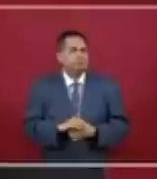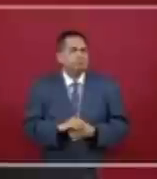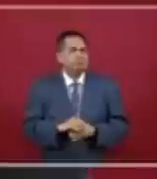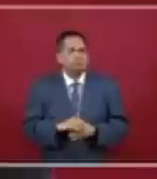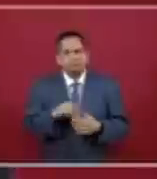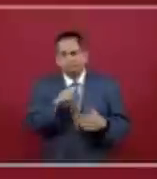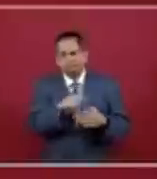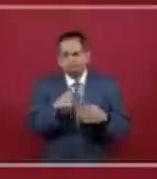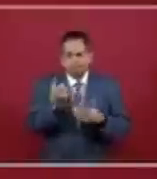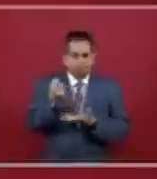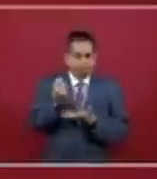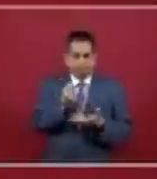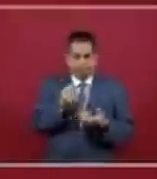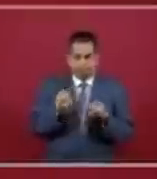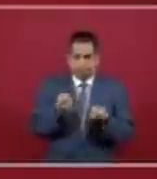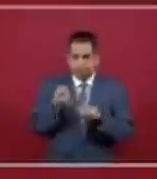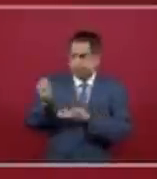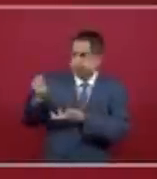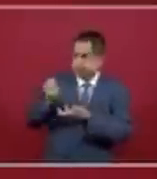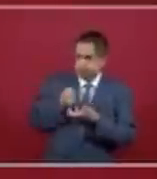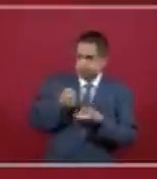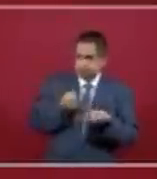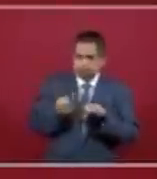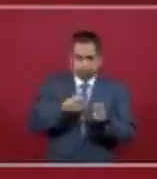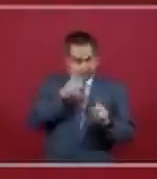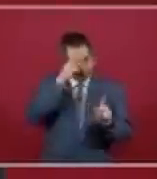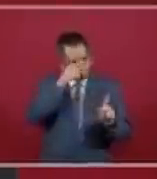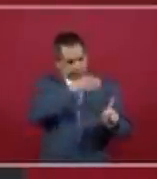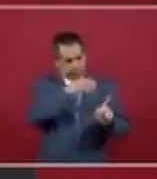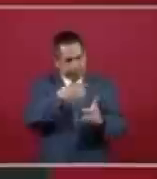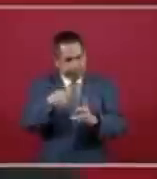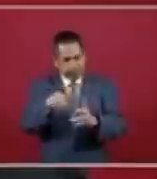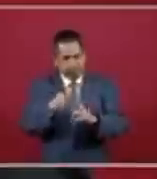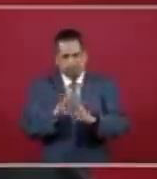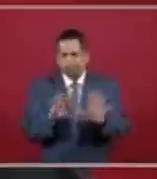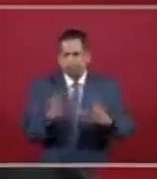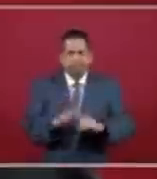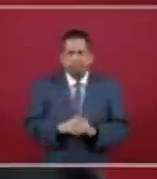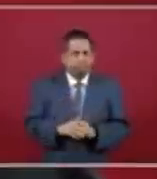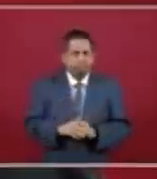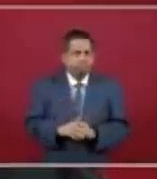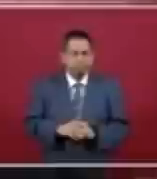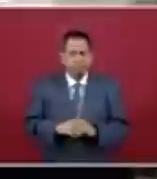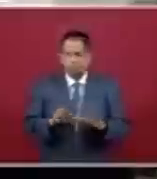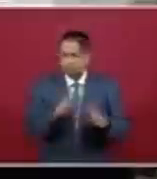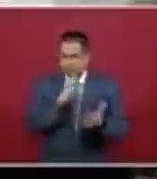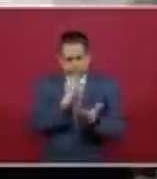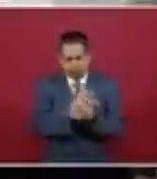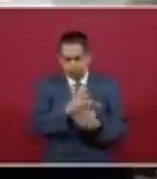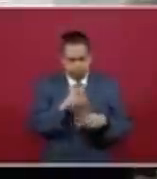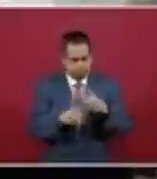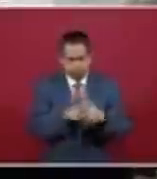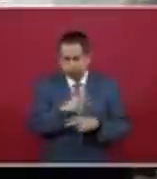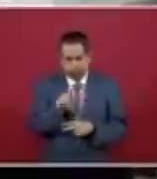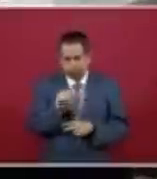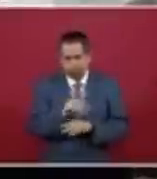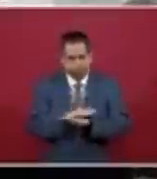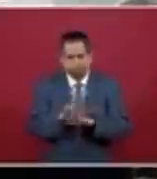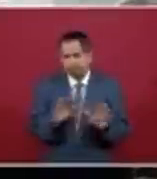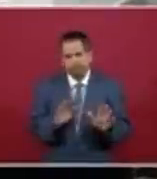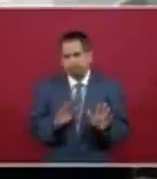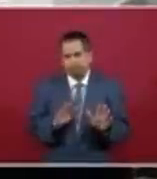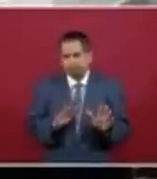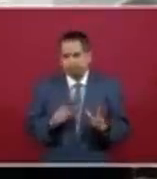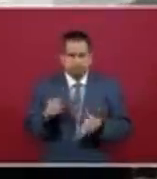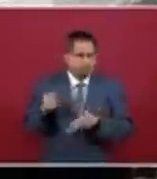que maneja recursos con ese propósito. Ya no va a tener